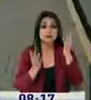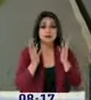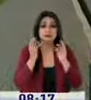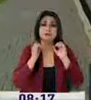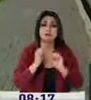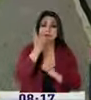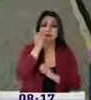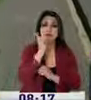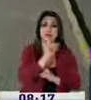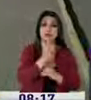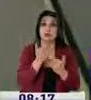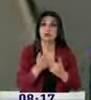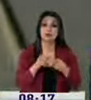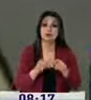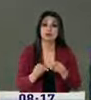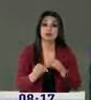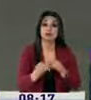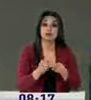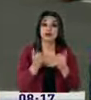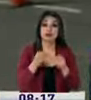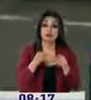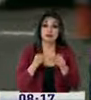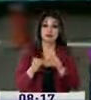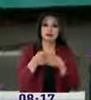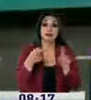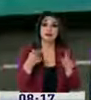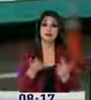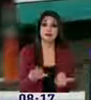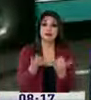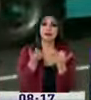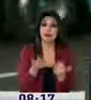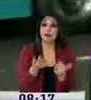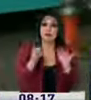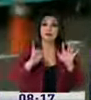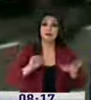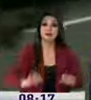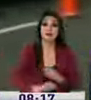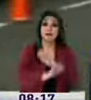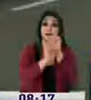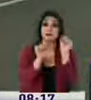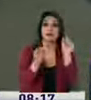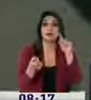este contraflujo que se está haciendo desde el día de hoy a partir de las 6 de la